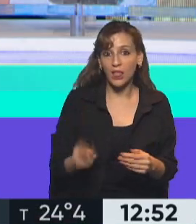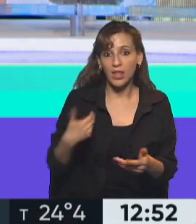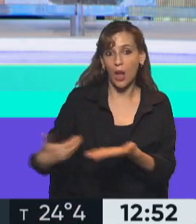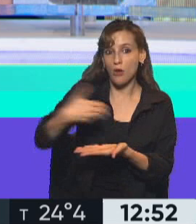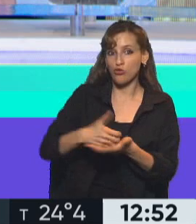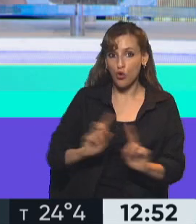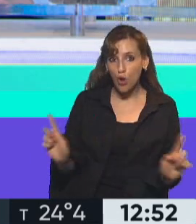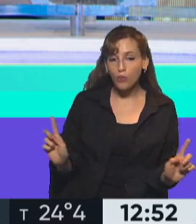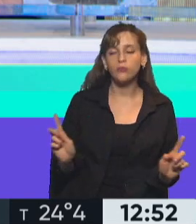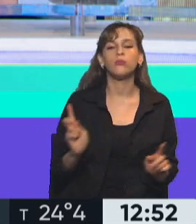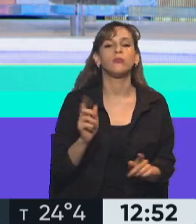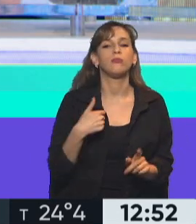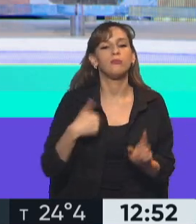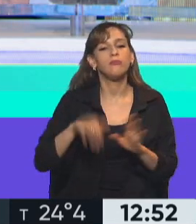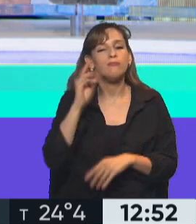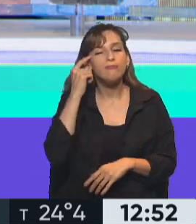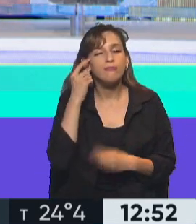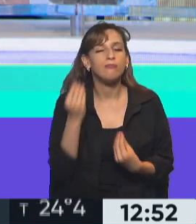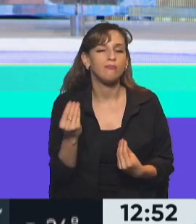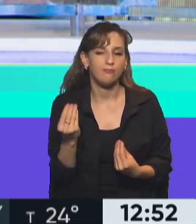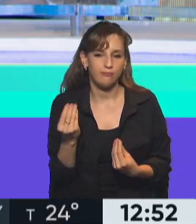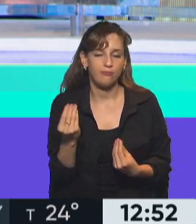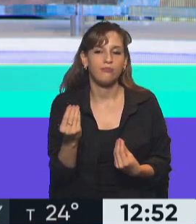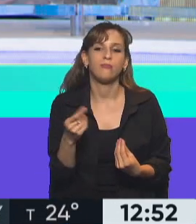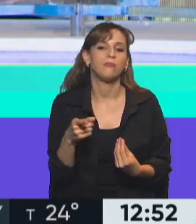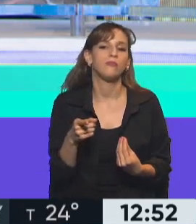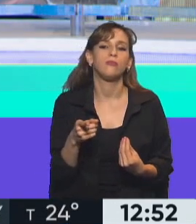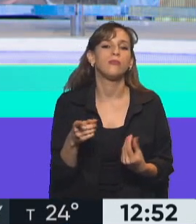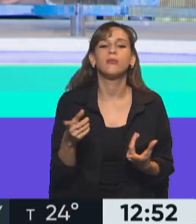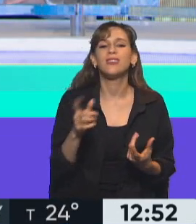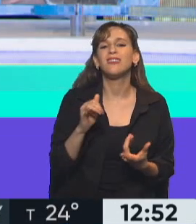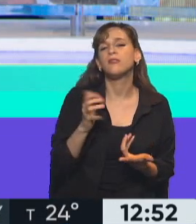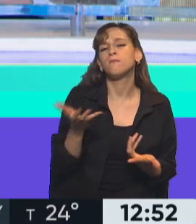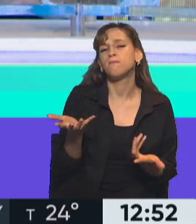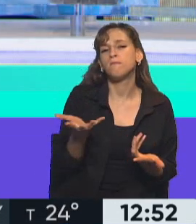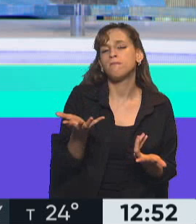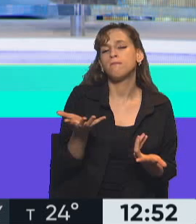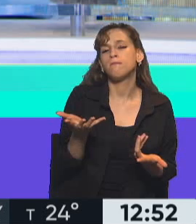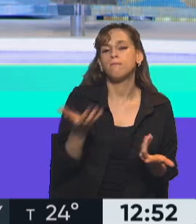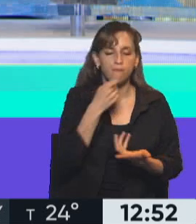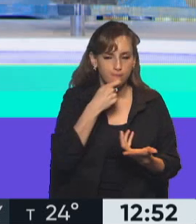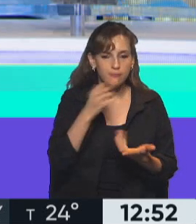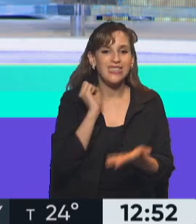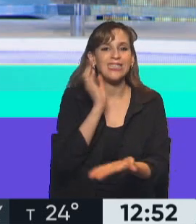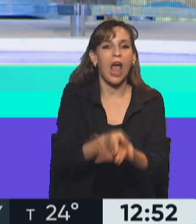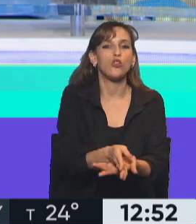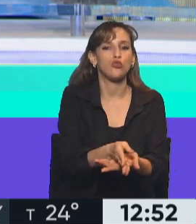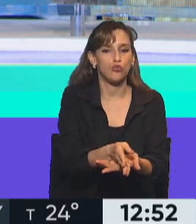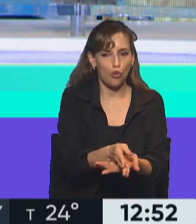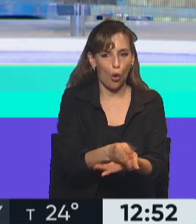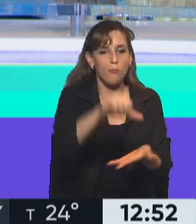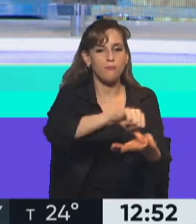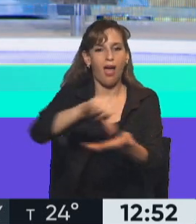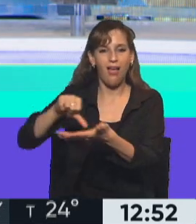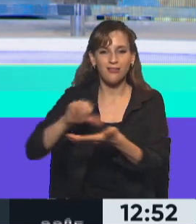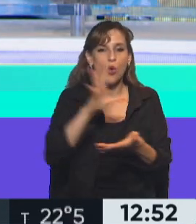Mira, lo primero que se me ocurre a mí pensar sobre ese tema es que no necesariamente una serie de sanciones impuestas por algunos países